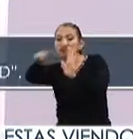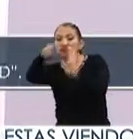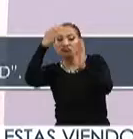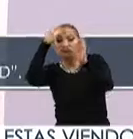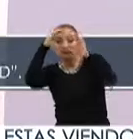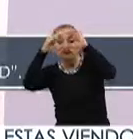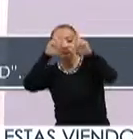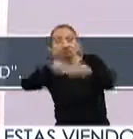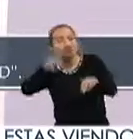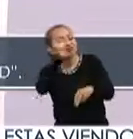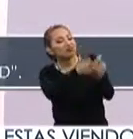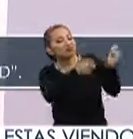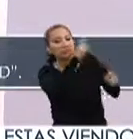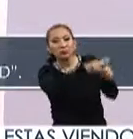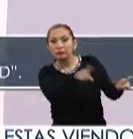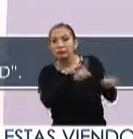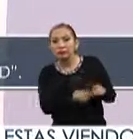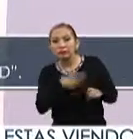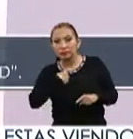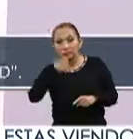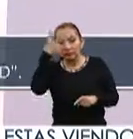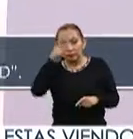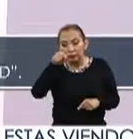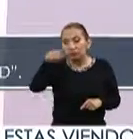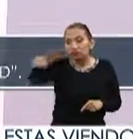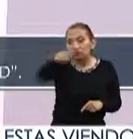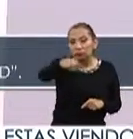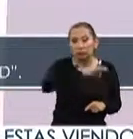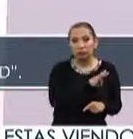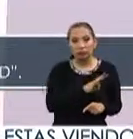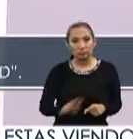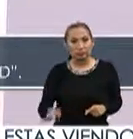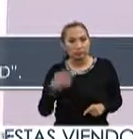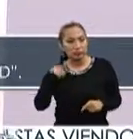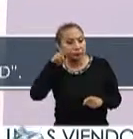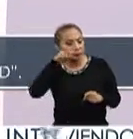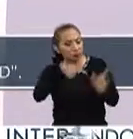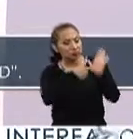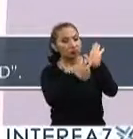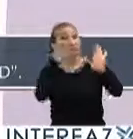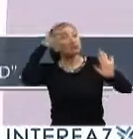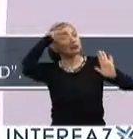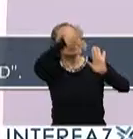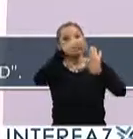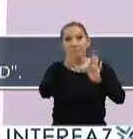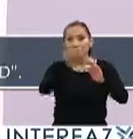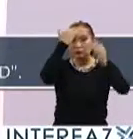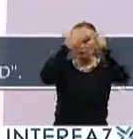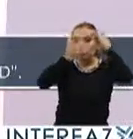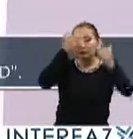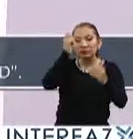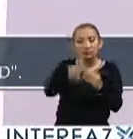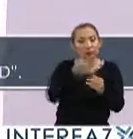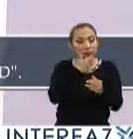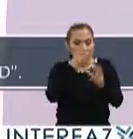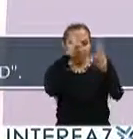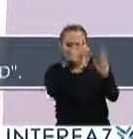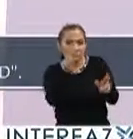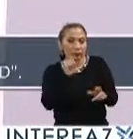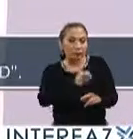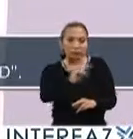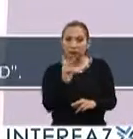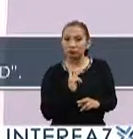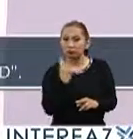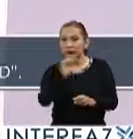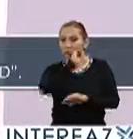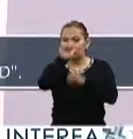reflexionar sobre la diversidad y para poder dar perspectivas para ese conocimiento de los y las otras en